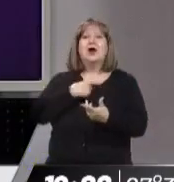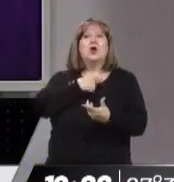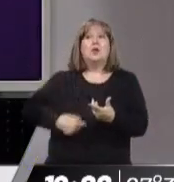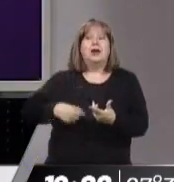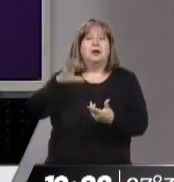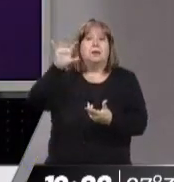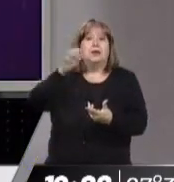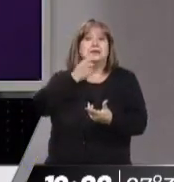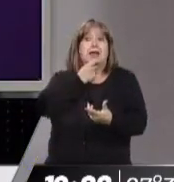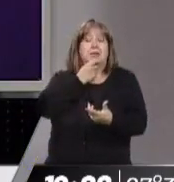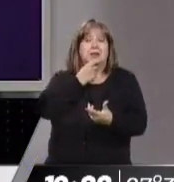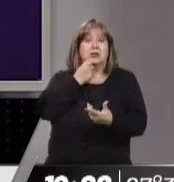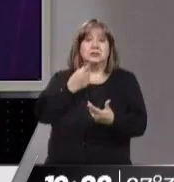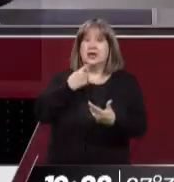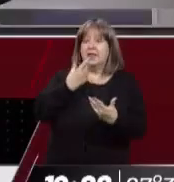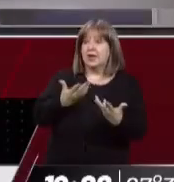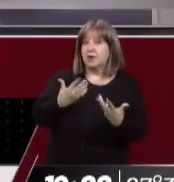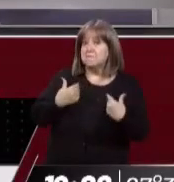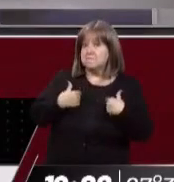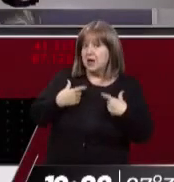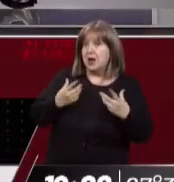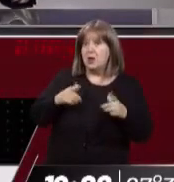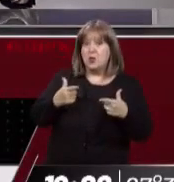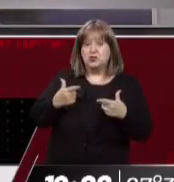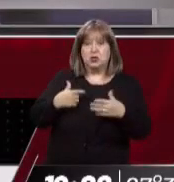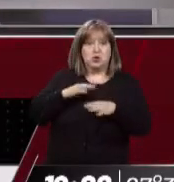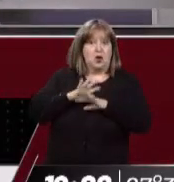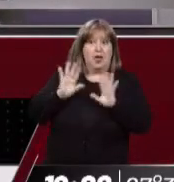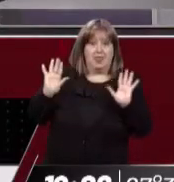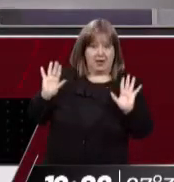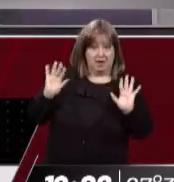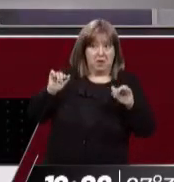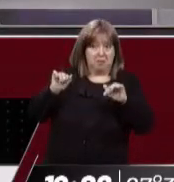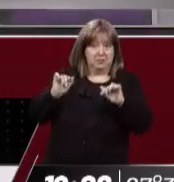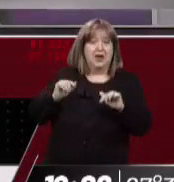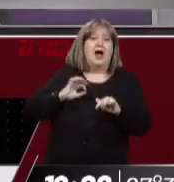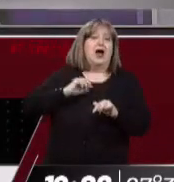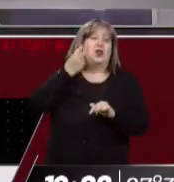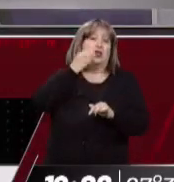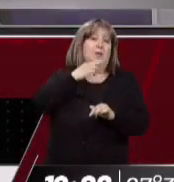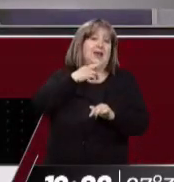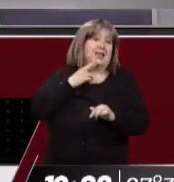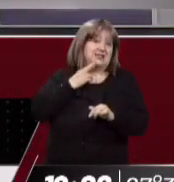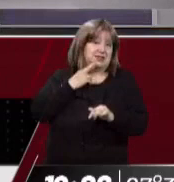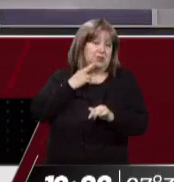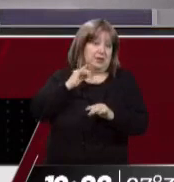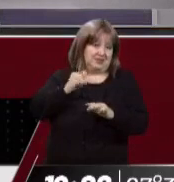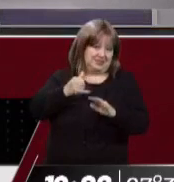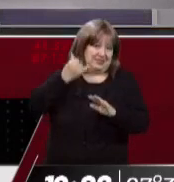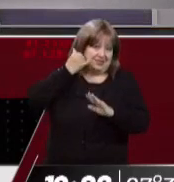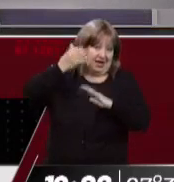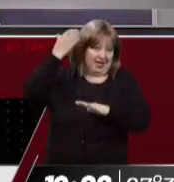gobierno provincial que básicamente Pablo dice, nosotros no tenemos nada que ver, a diferencia de lo que ocurrió en 2019, de lo cual, o mejor